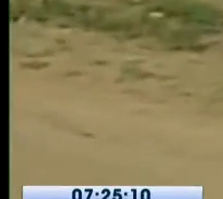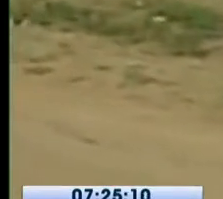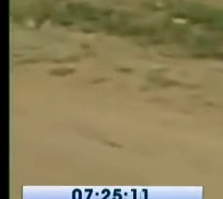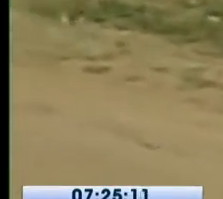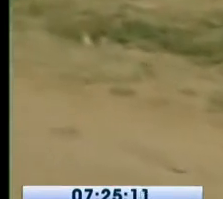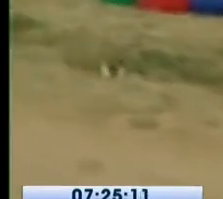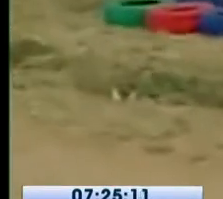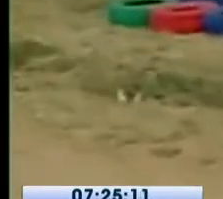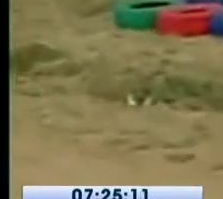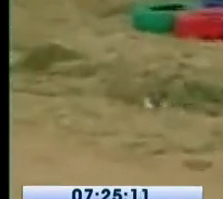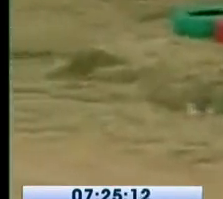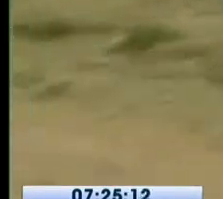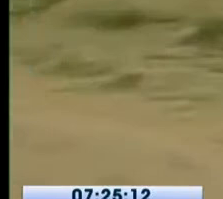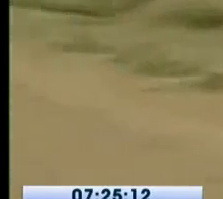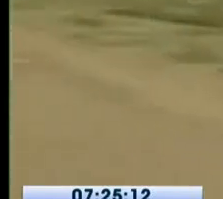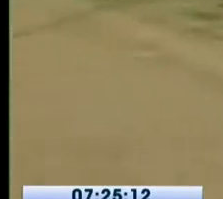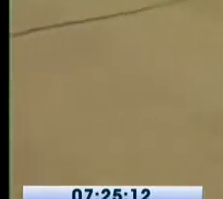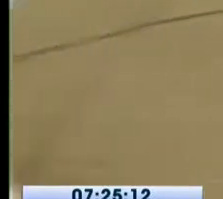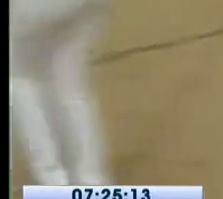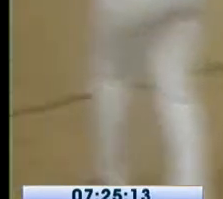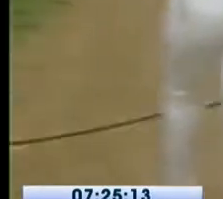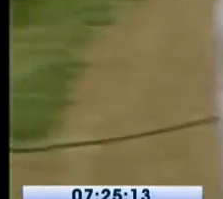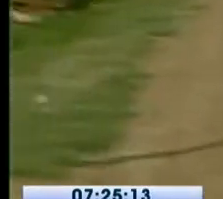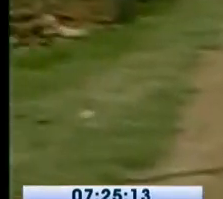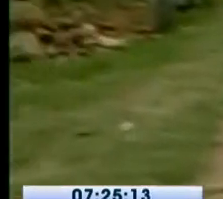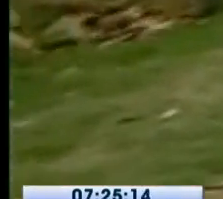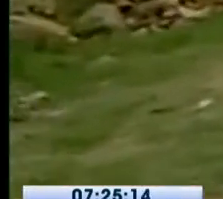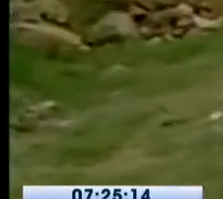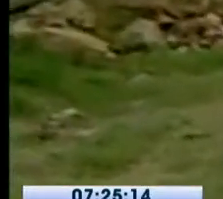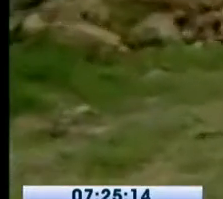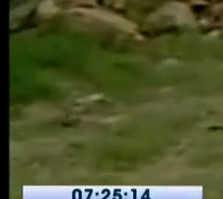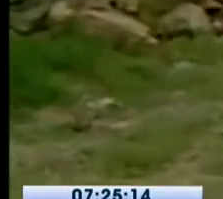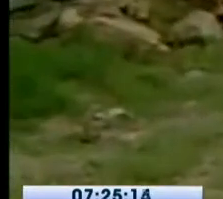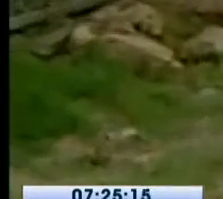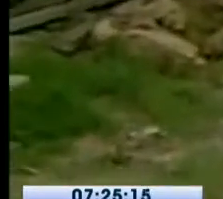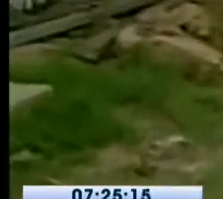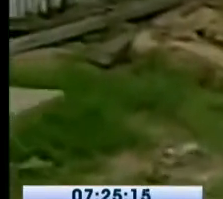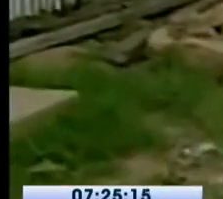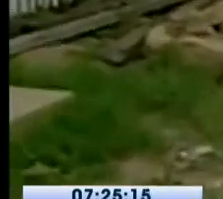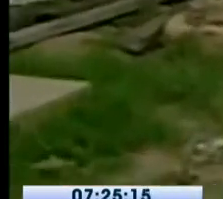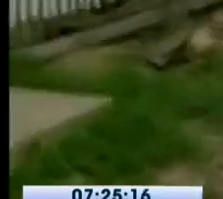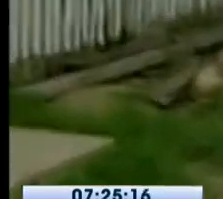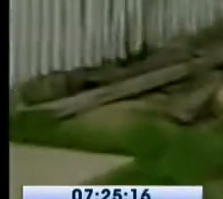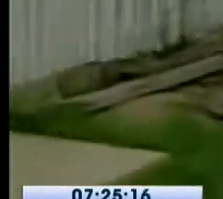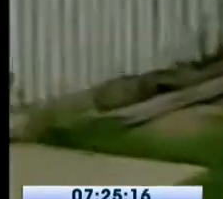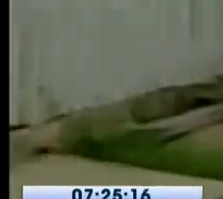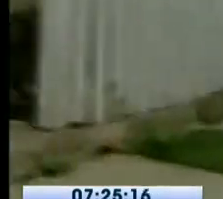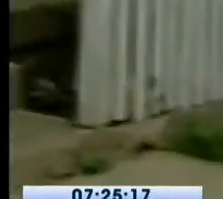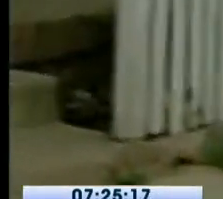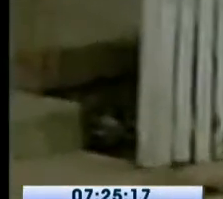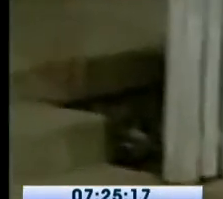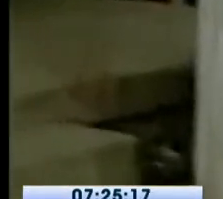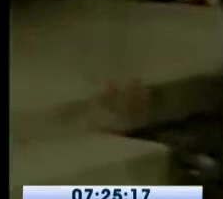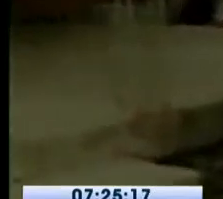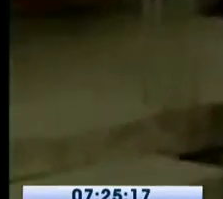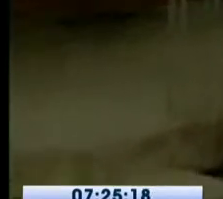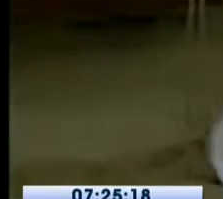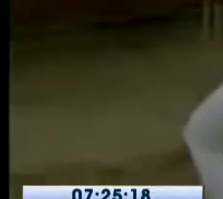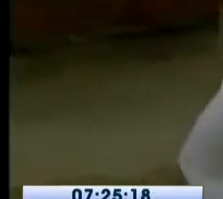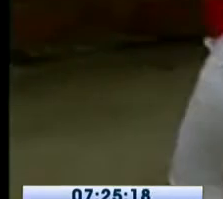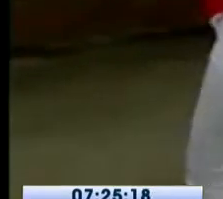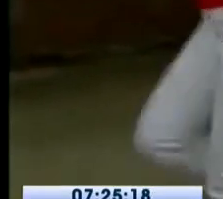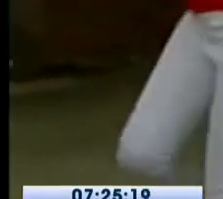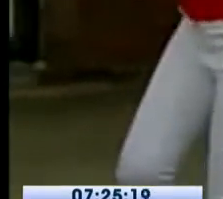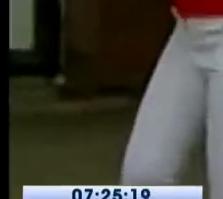una vecina para que nos muestre el ajetreo. Ellos están en plena preparación ya de los bocaditos, en este caso